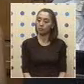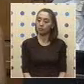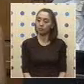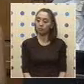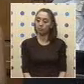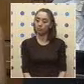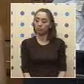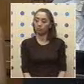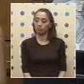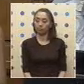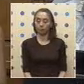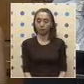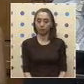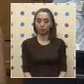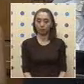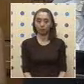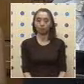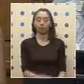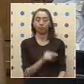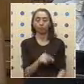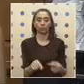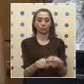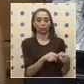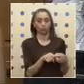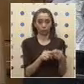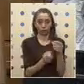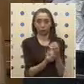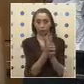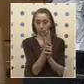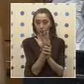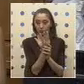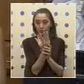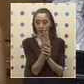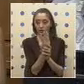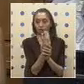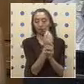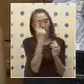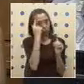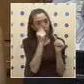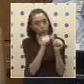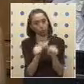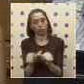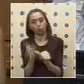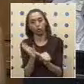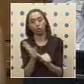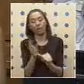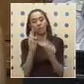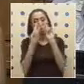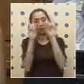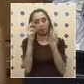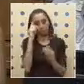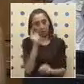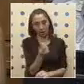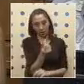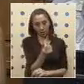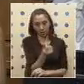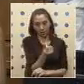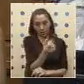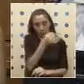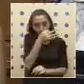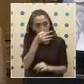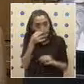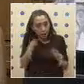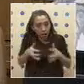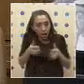en la sociedad contemporánea elaboración de fetiches como el dinero que conduce a la avaricia